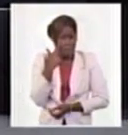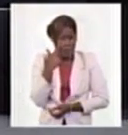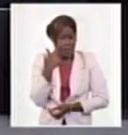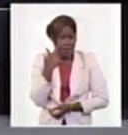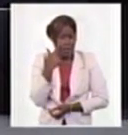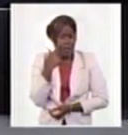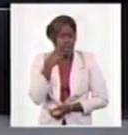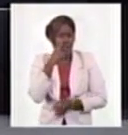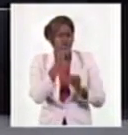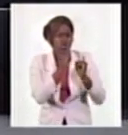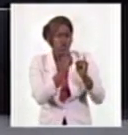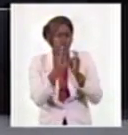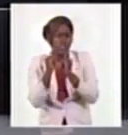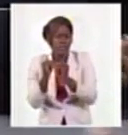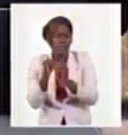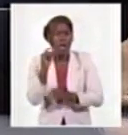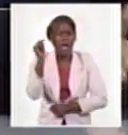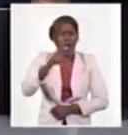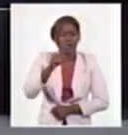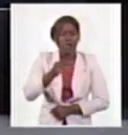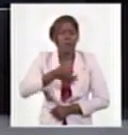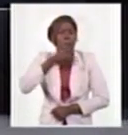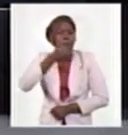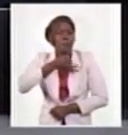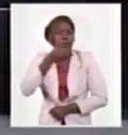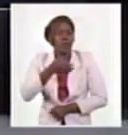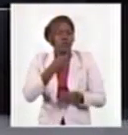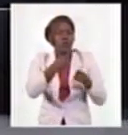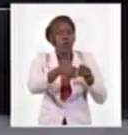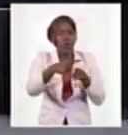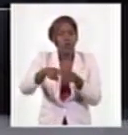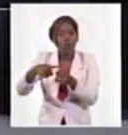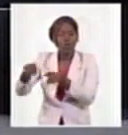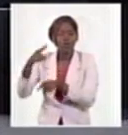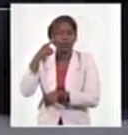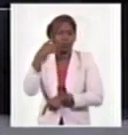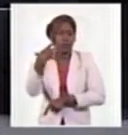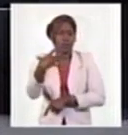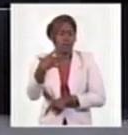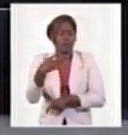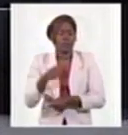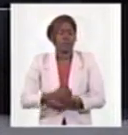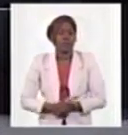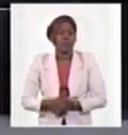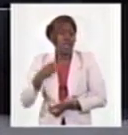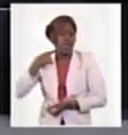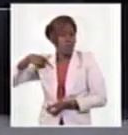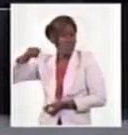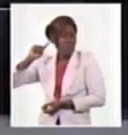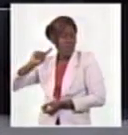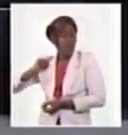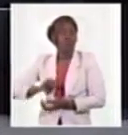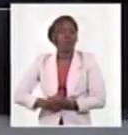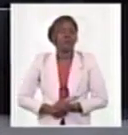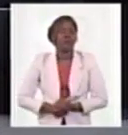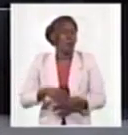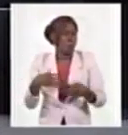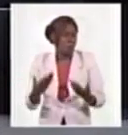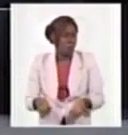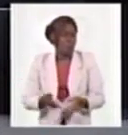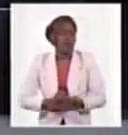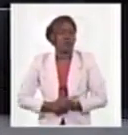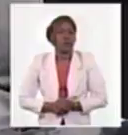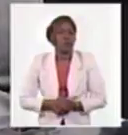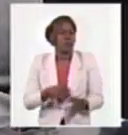consecuencias importantes. Una, bueno, la que veníamos viendo desde el año pasado, el impacto económico negativo. Se habla de una recesión incluso